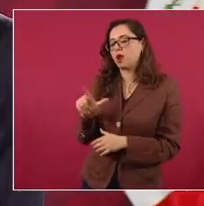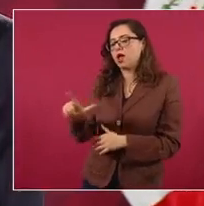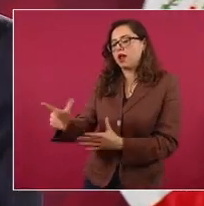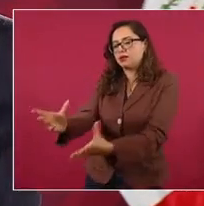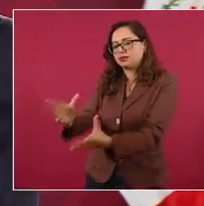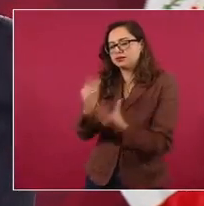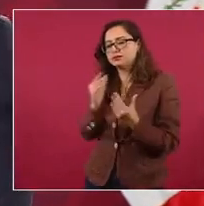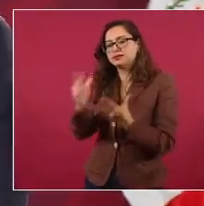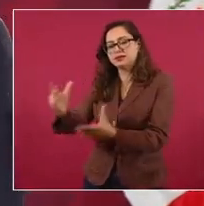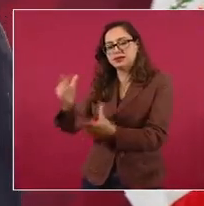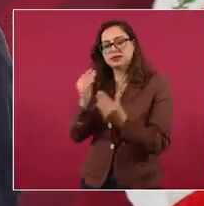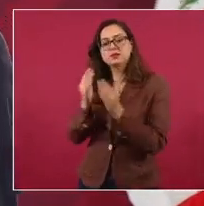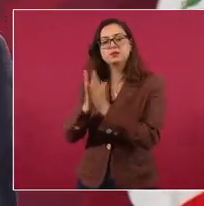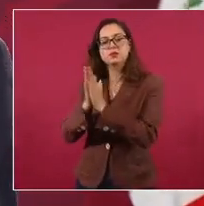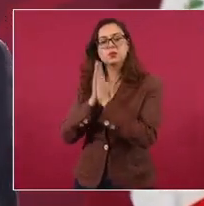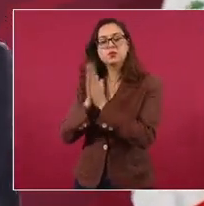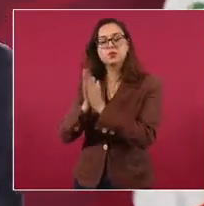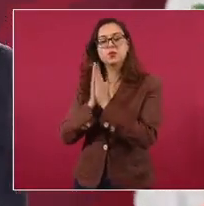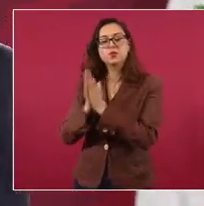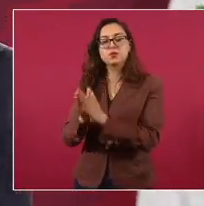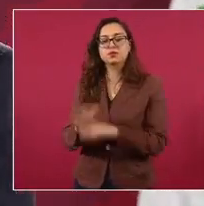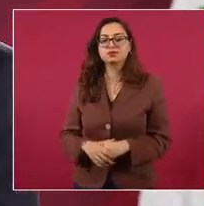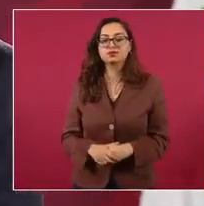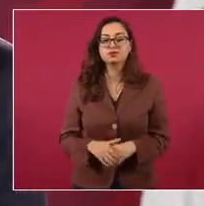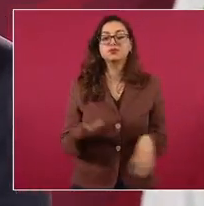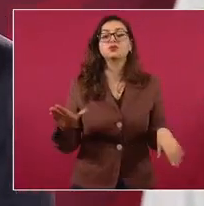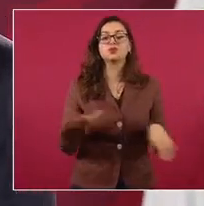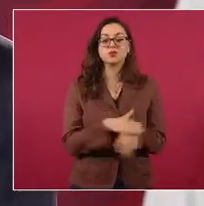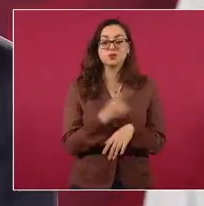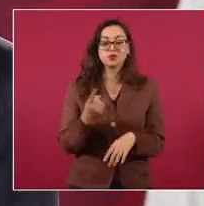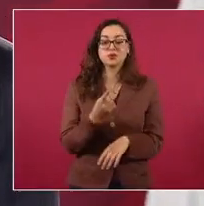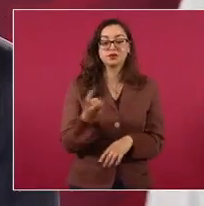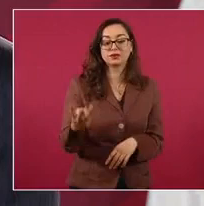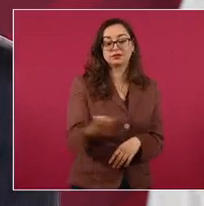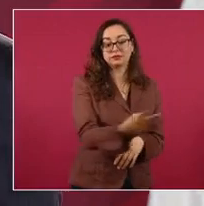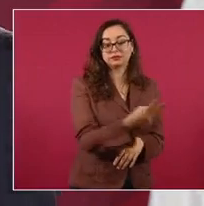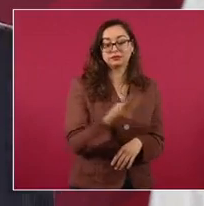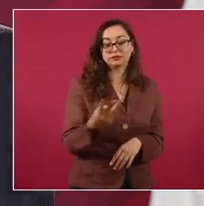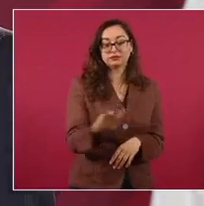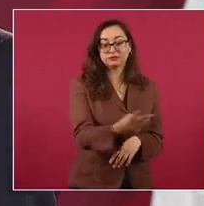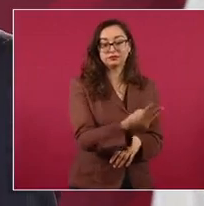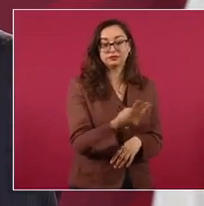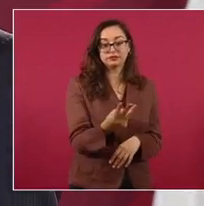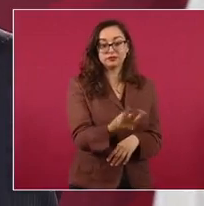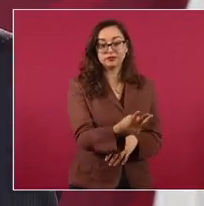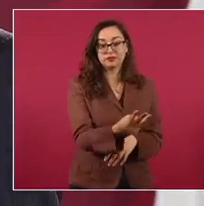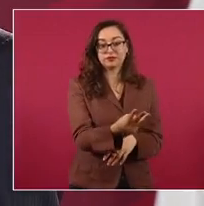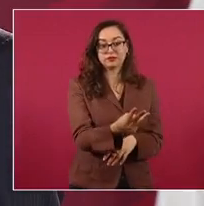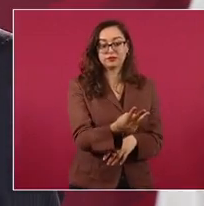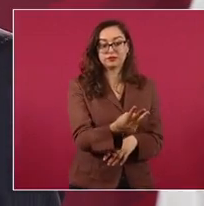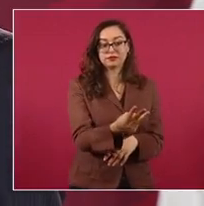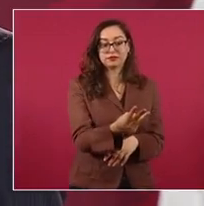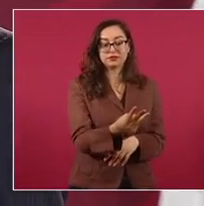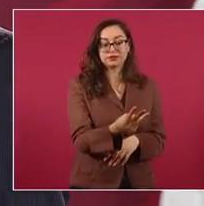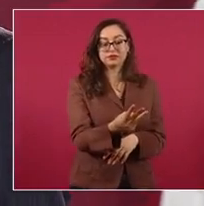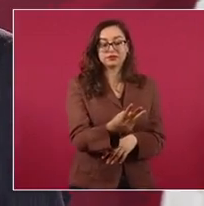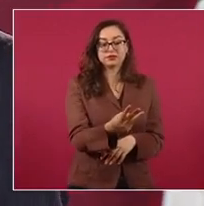moralíceme, porque ya estaban viendo. Estos eran de los